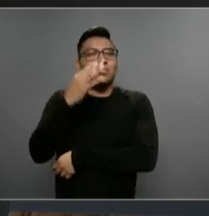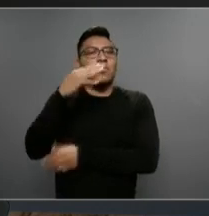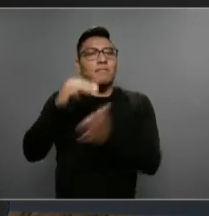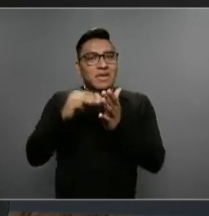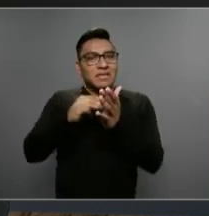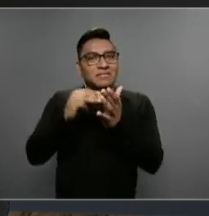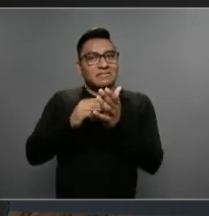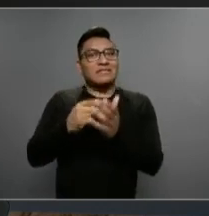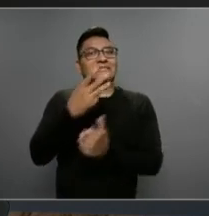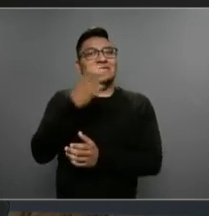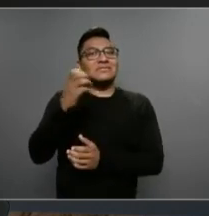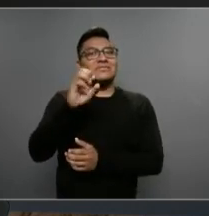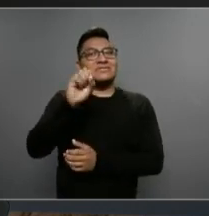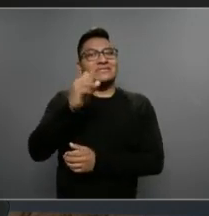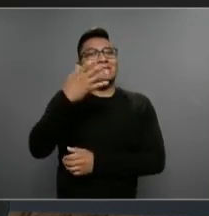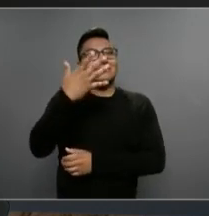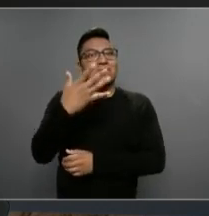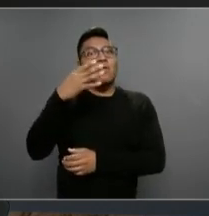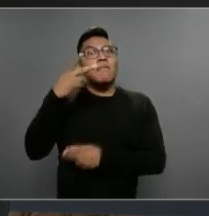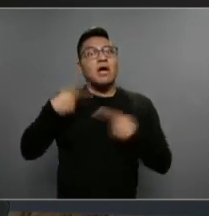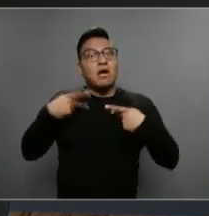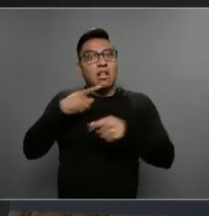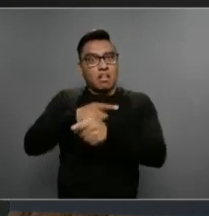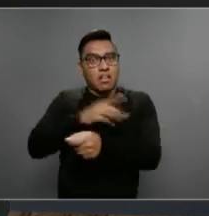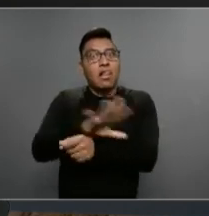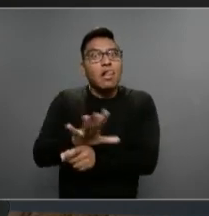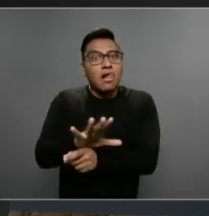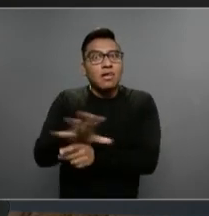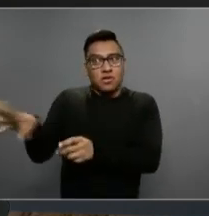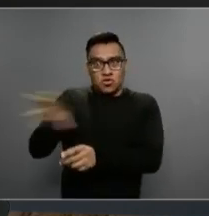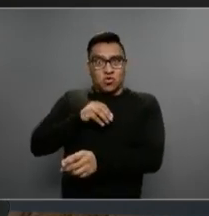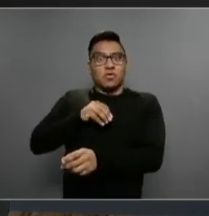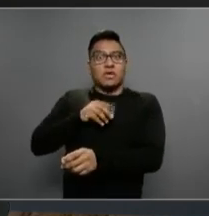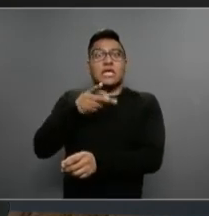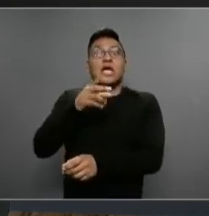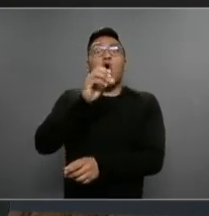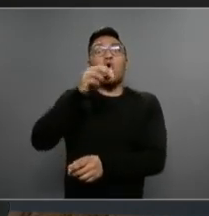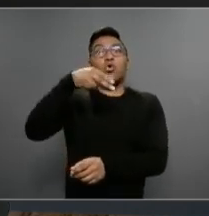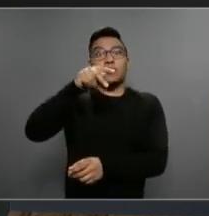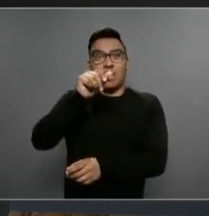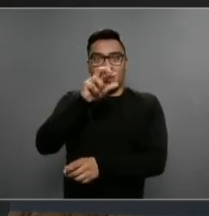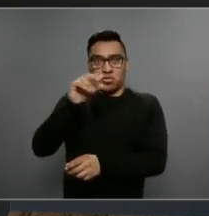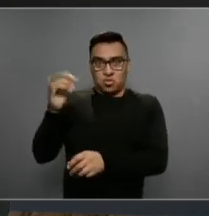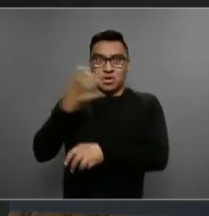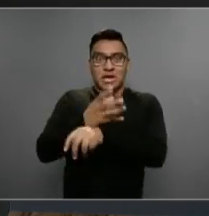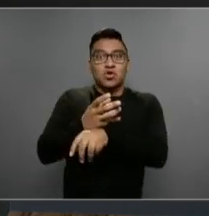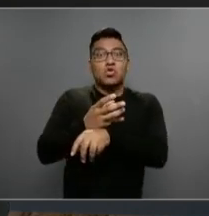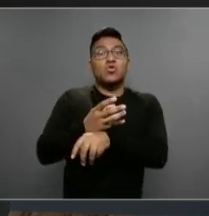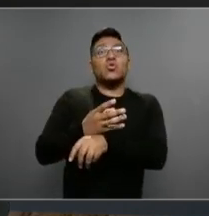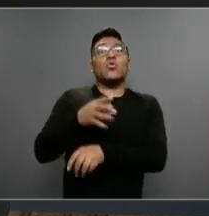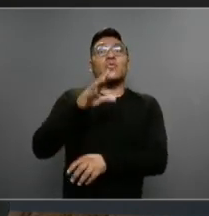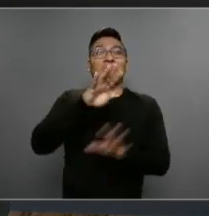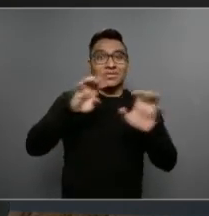44,635 casos Sí. y Ontario tenía solamente